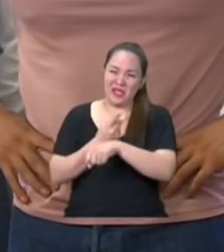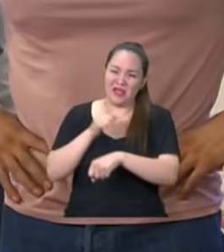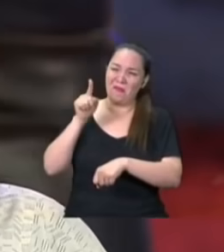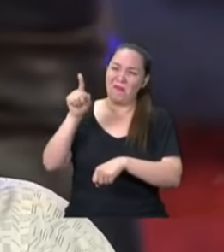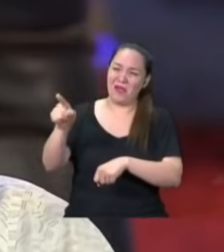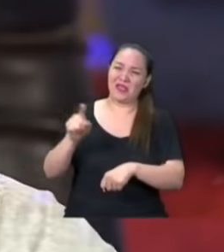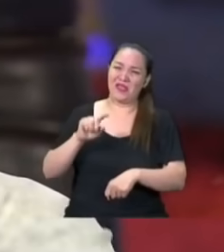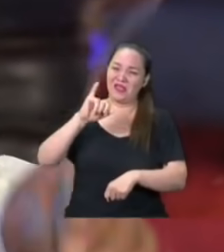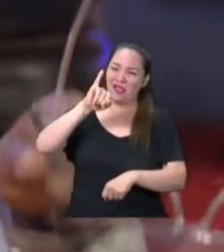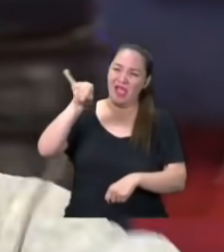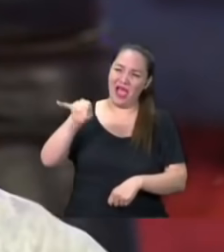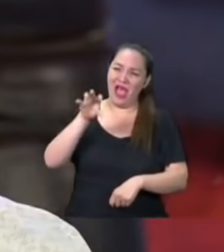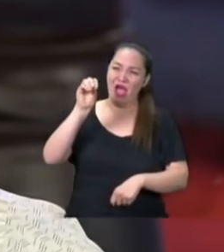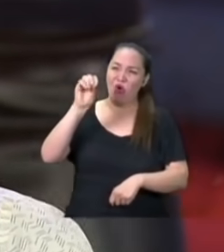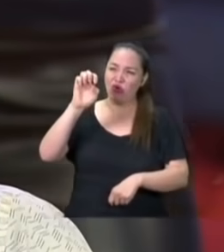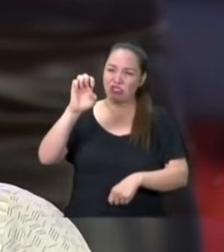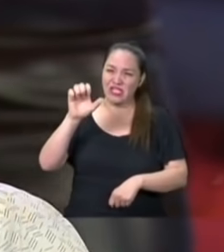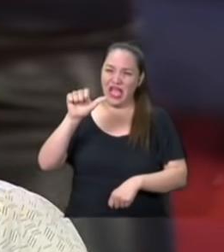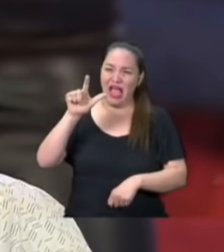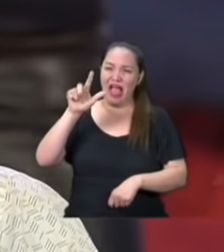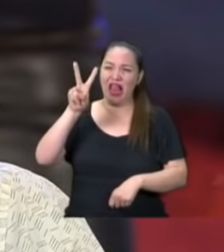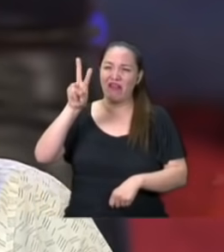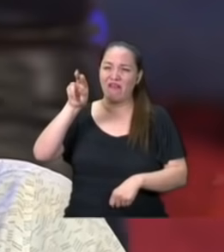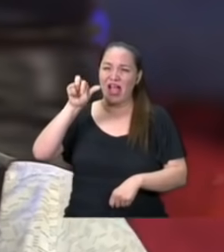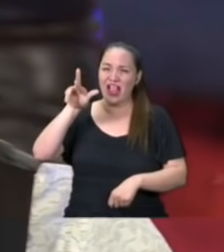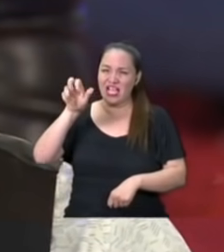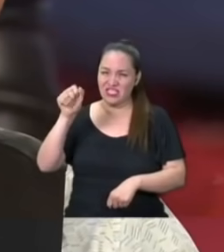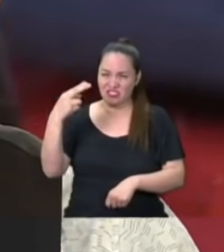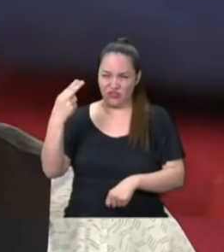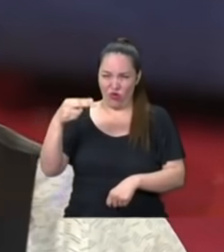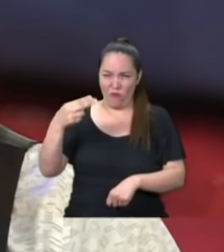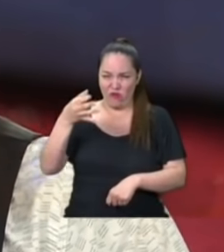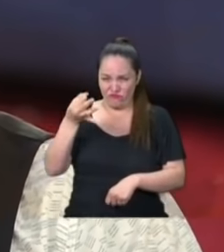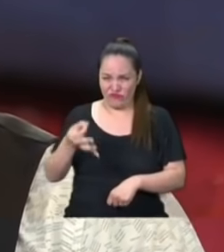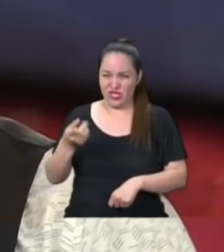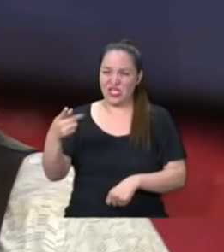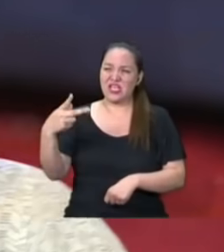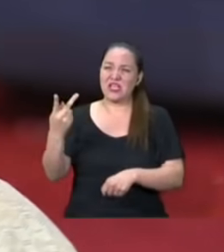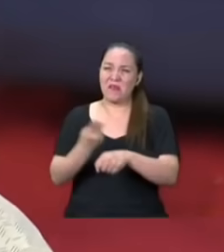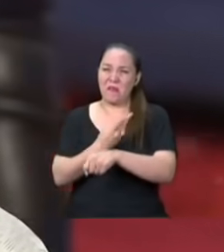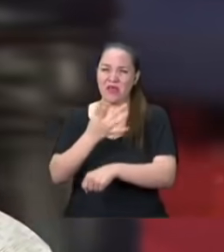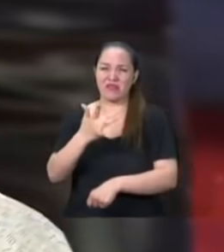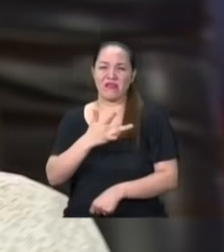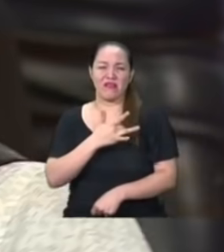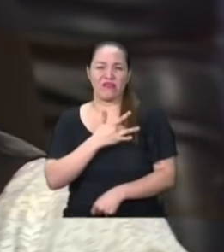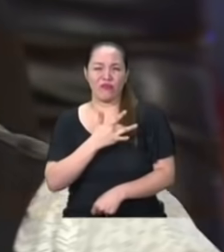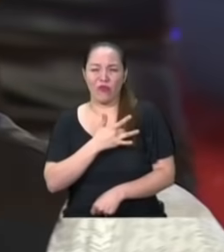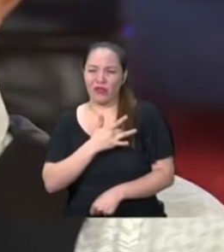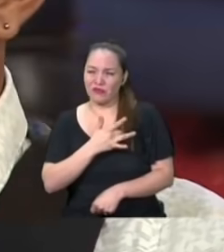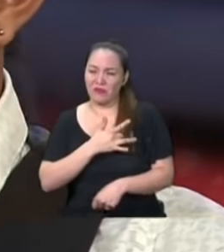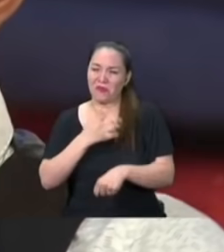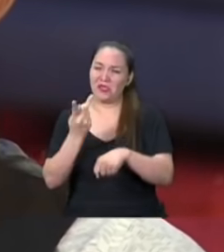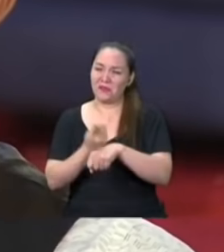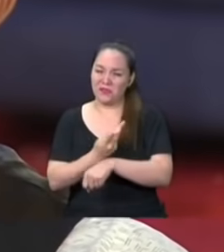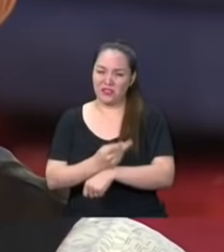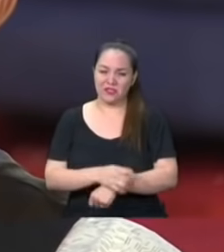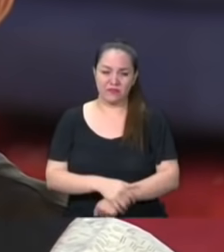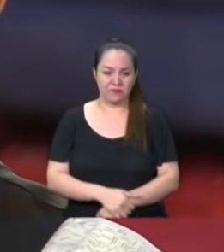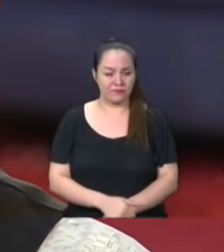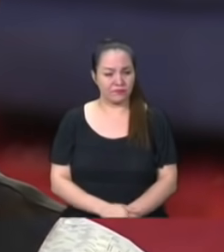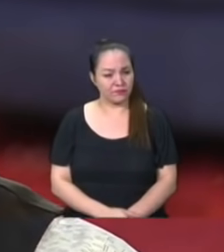dijo? ¿Qué pasa en tu corazón, José Álvarez? Pues, como digo, o sea, son a veces